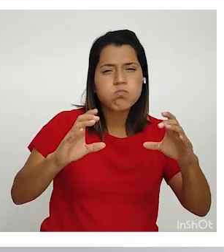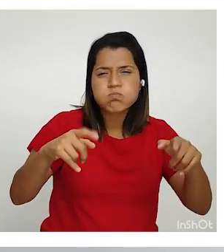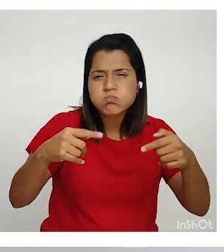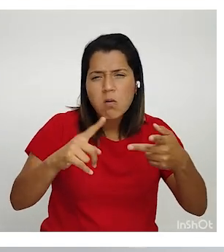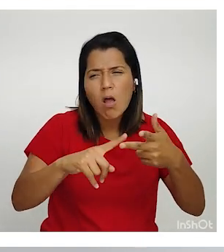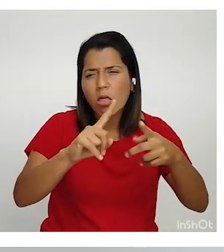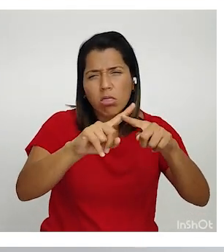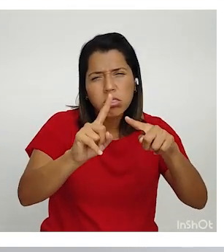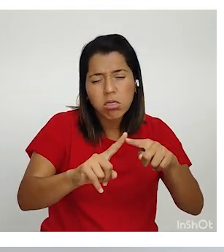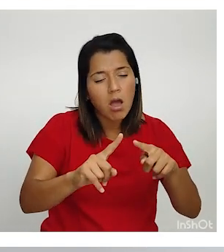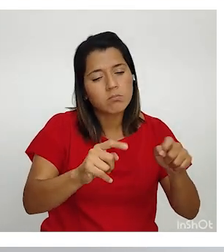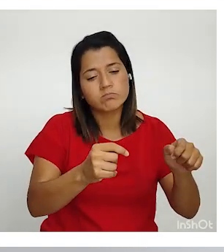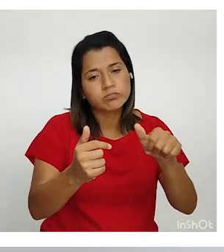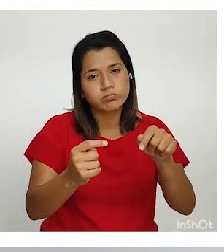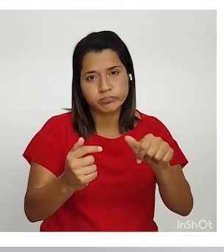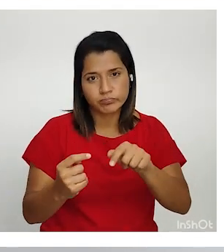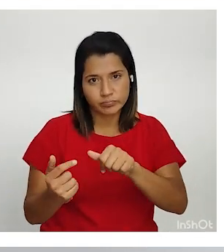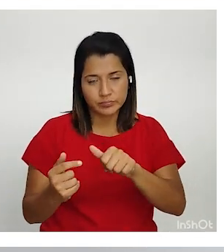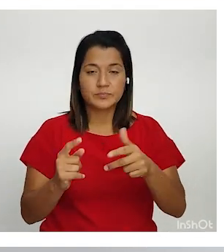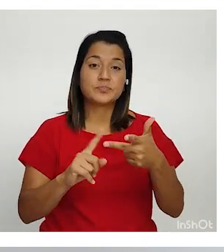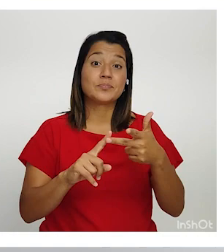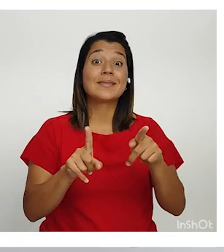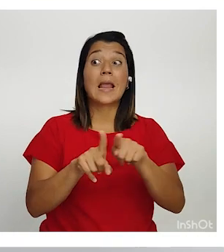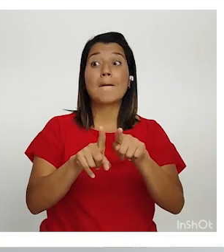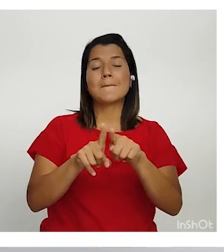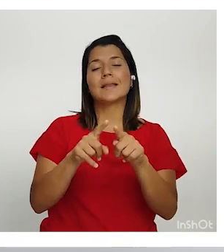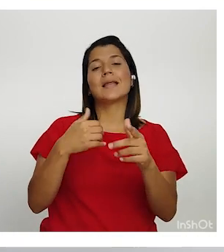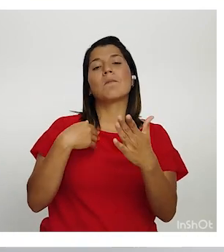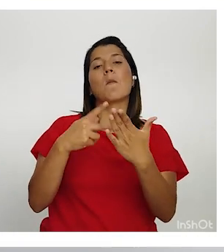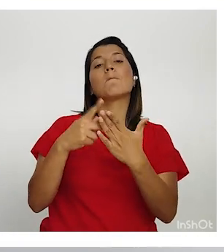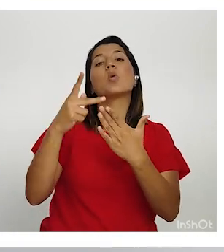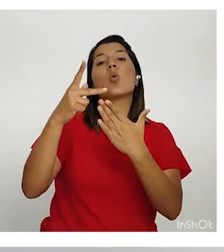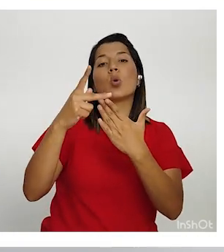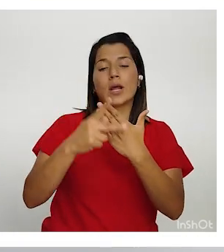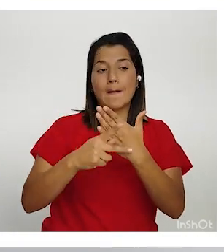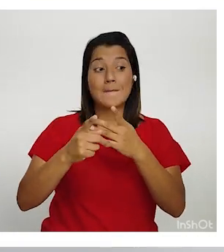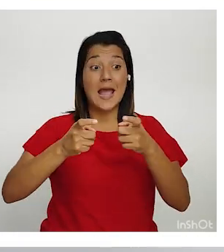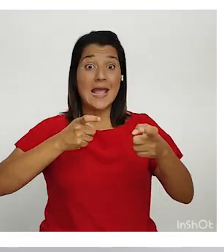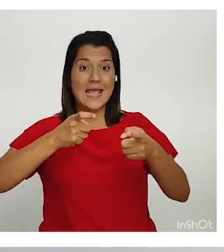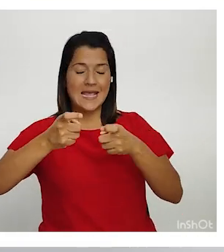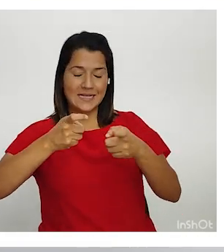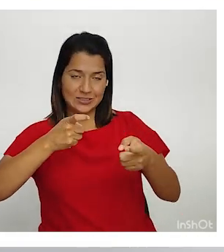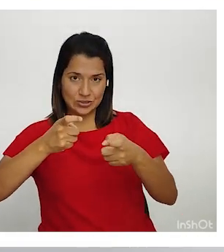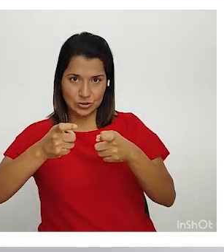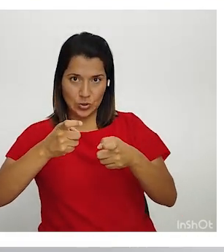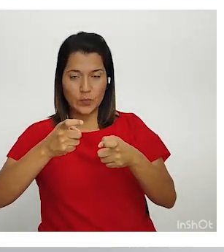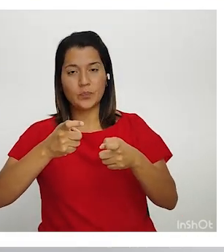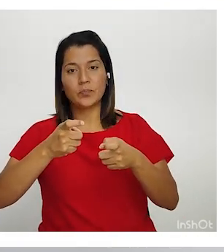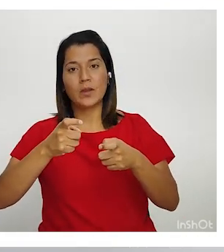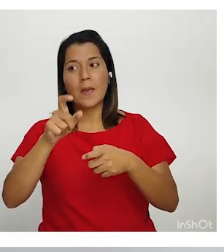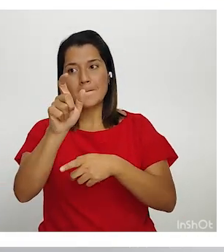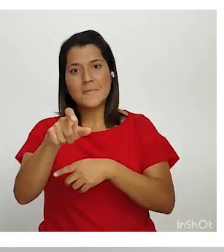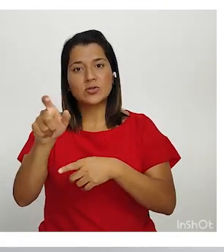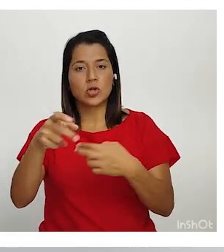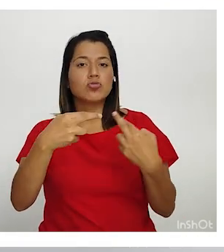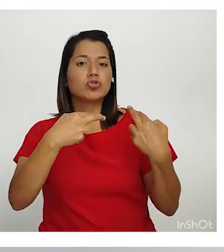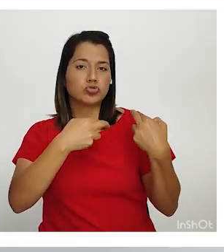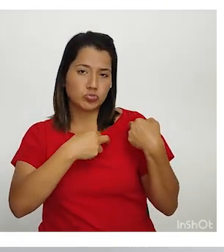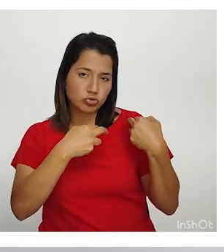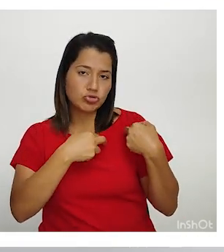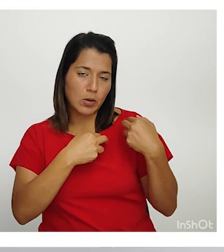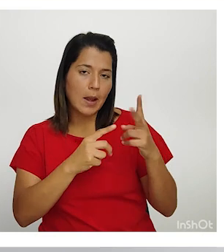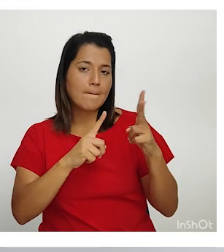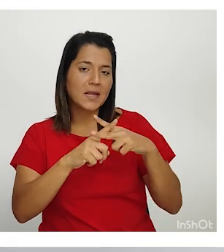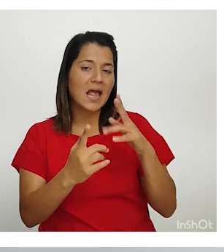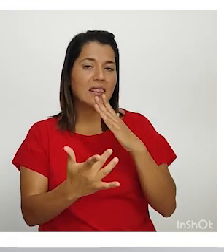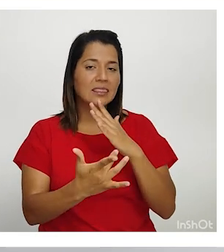un programa de gestión integral de vectores, que este es el que se encarga de aplicar todas estas técnicas, bueno, y procesos en